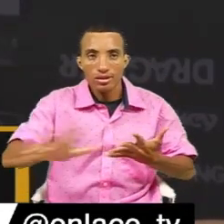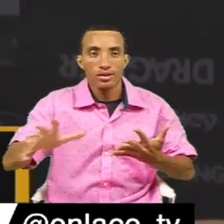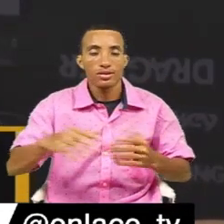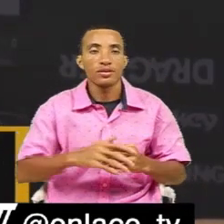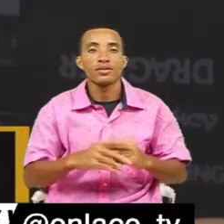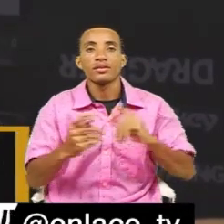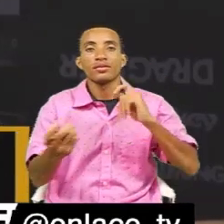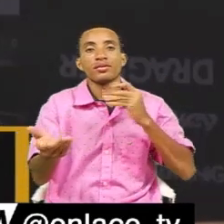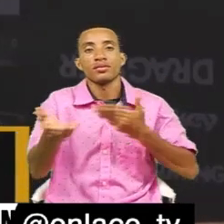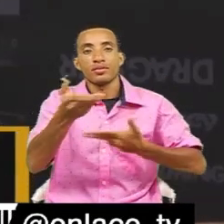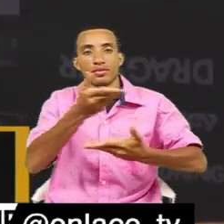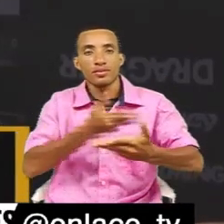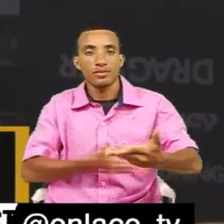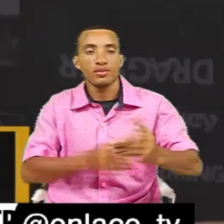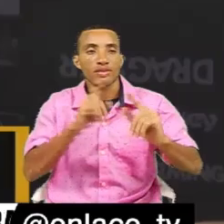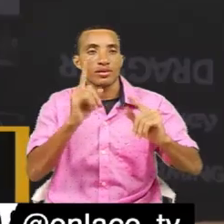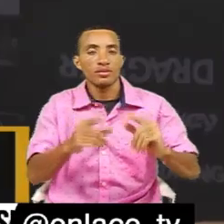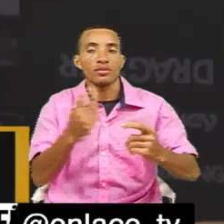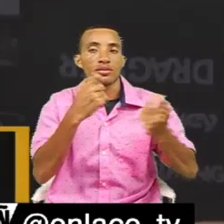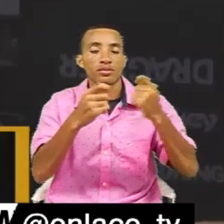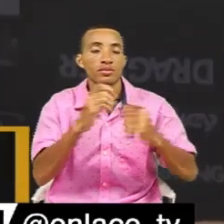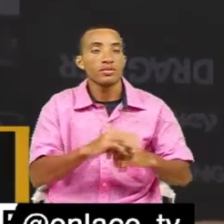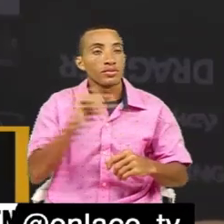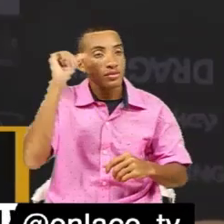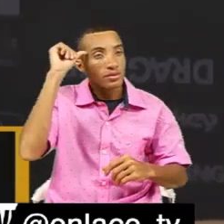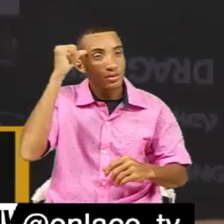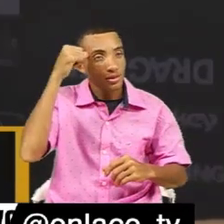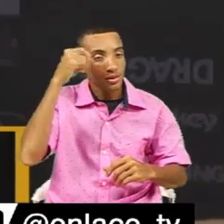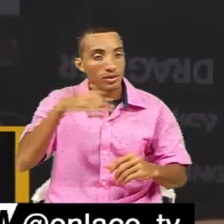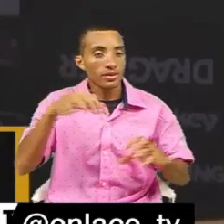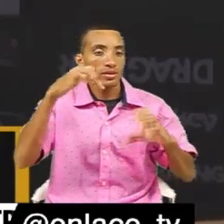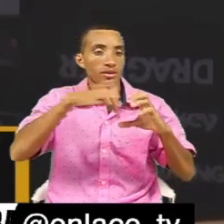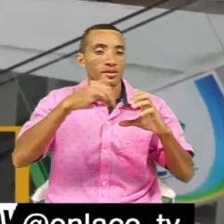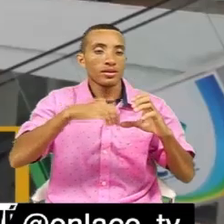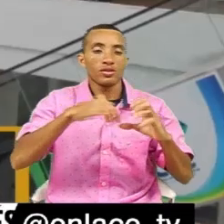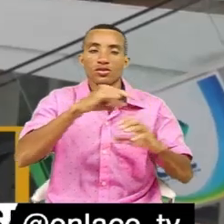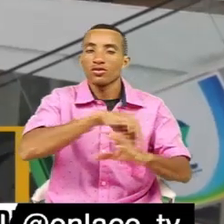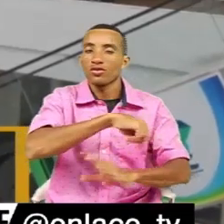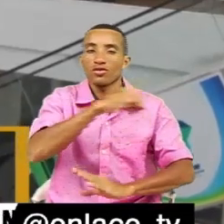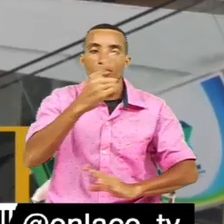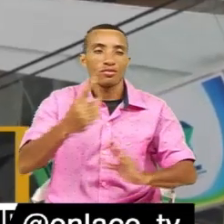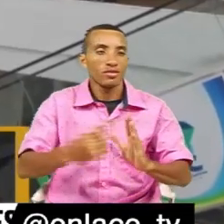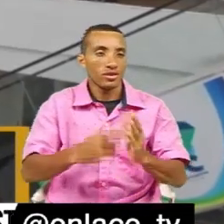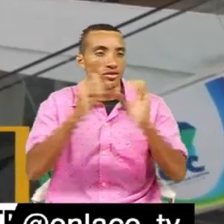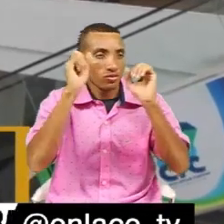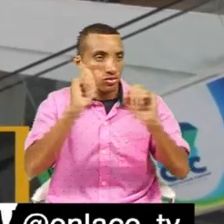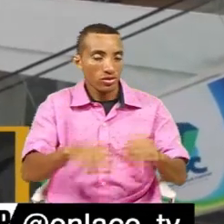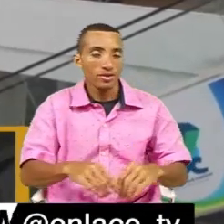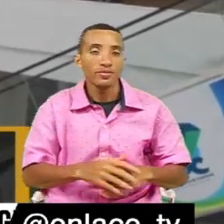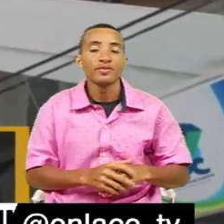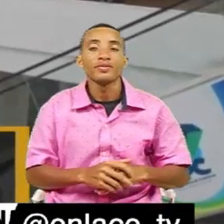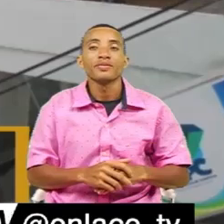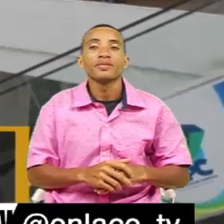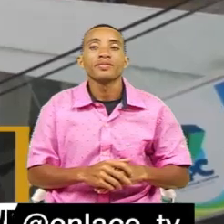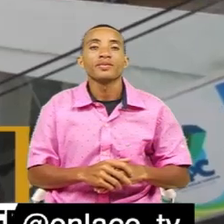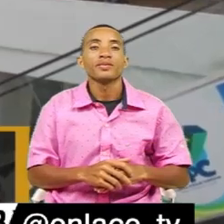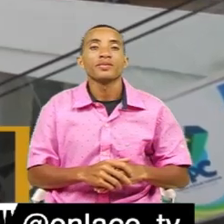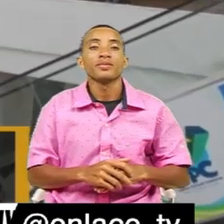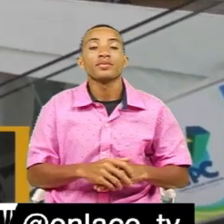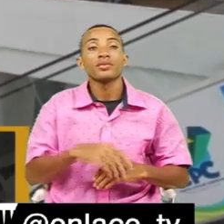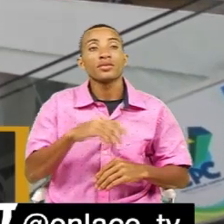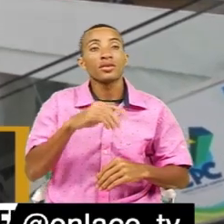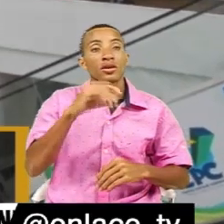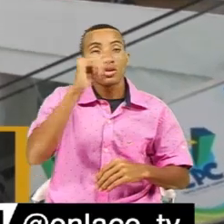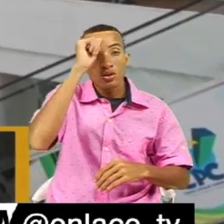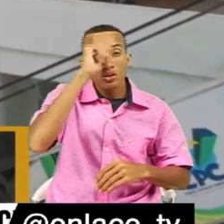en el CPC con las mercancías que se venden. Recuerden que en el CPC encuentran de todo. De igual forma, la celebración continuará el domingo 24